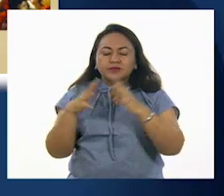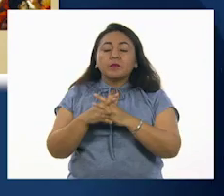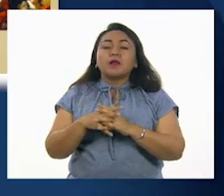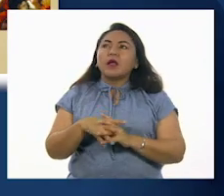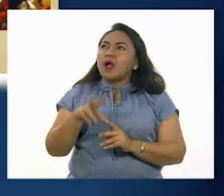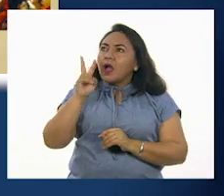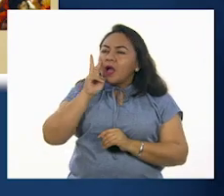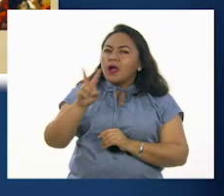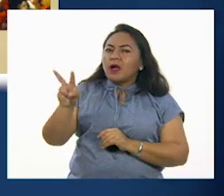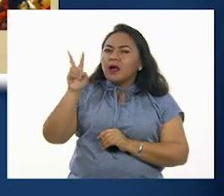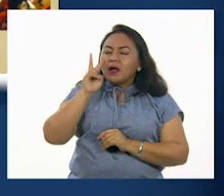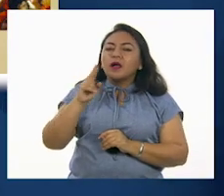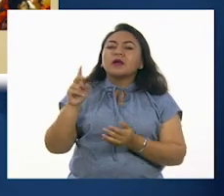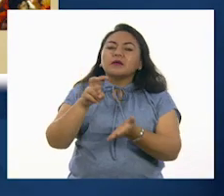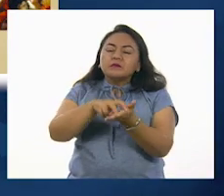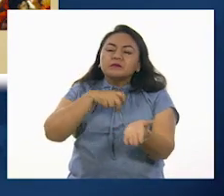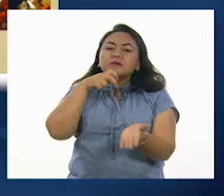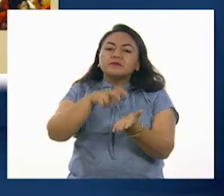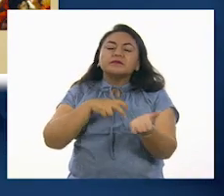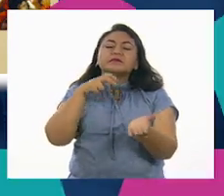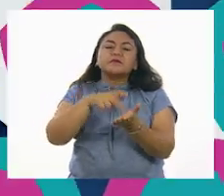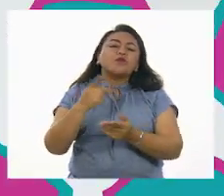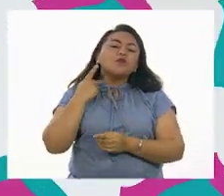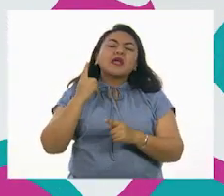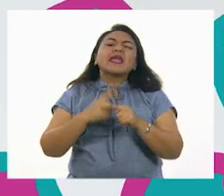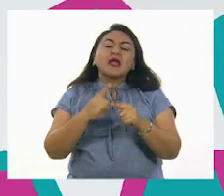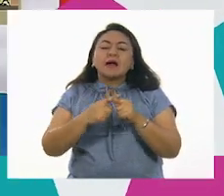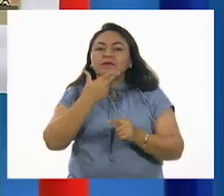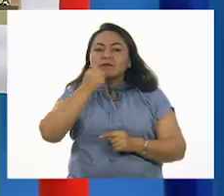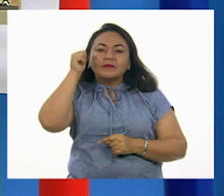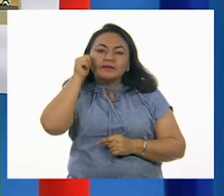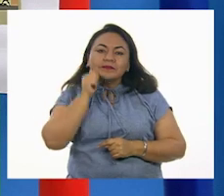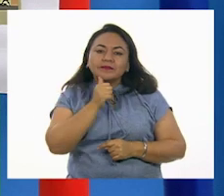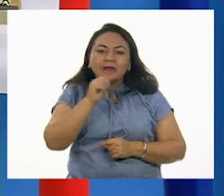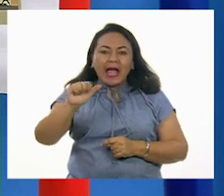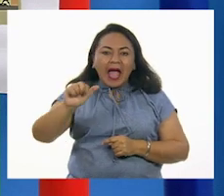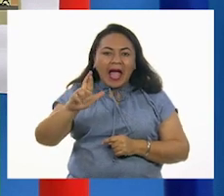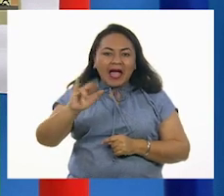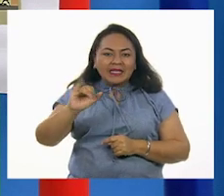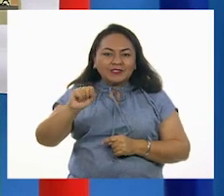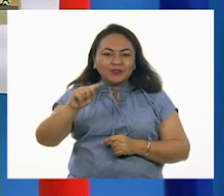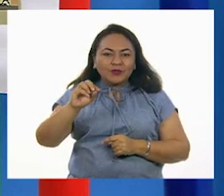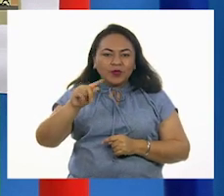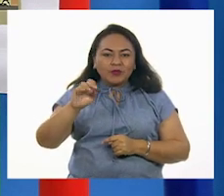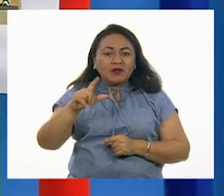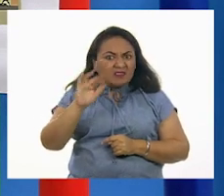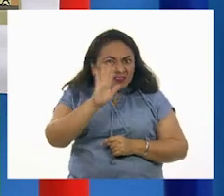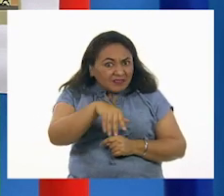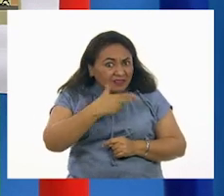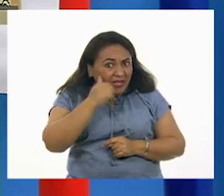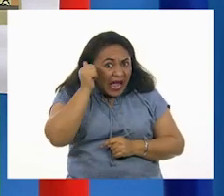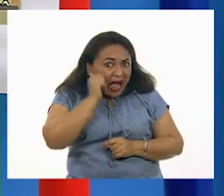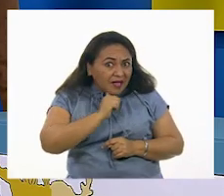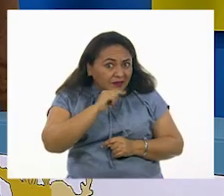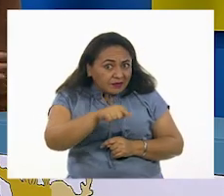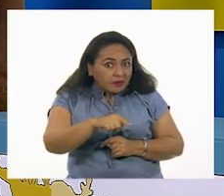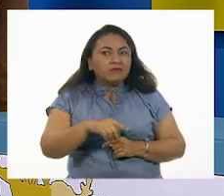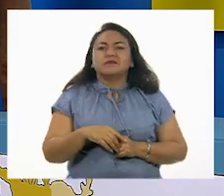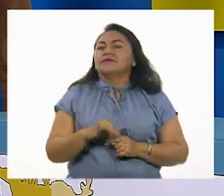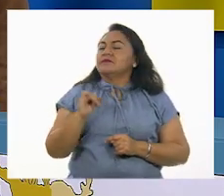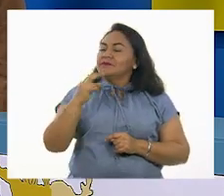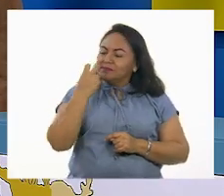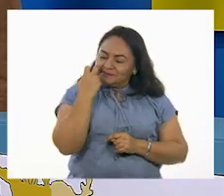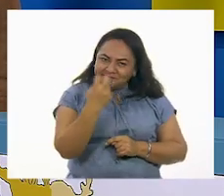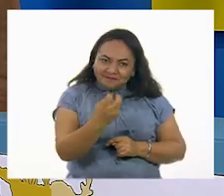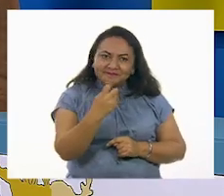magnífico mentor que le instruyó en política, Aristóteles. ¿Aristóteles fue su maestro, el filósofo griego Aristóteles? El